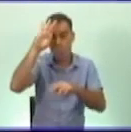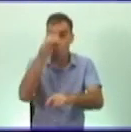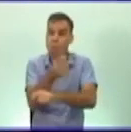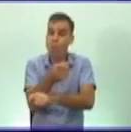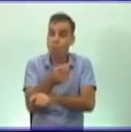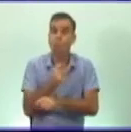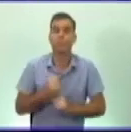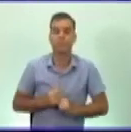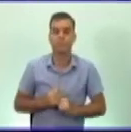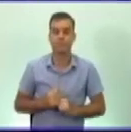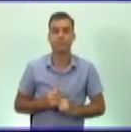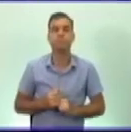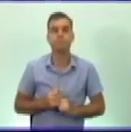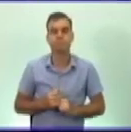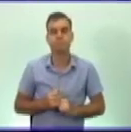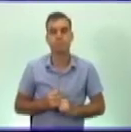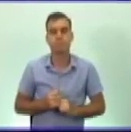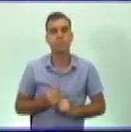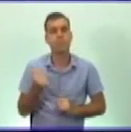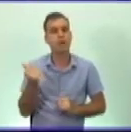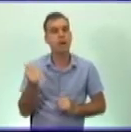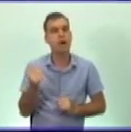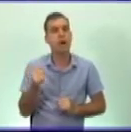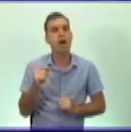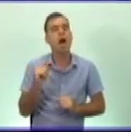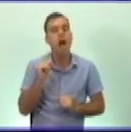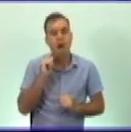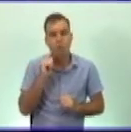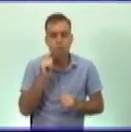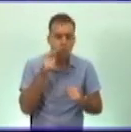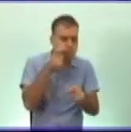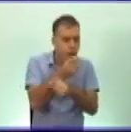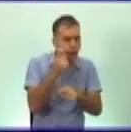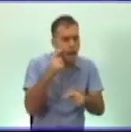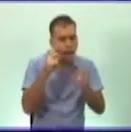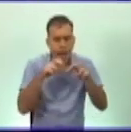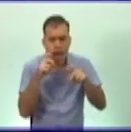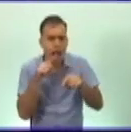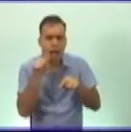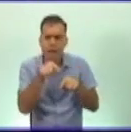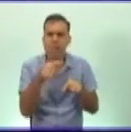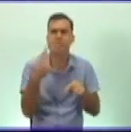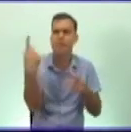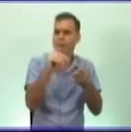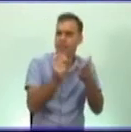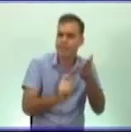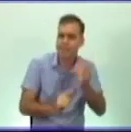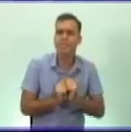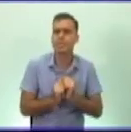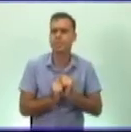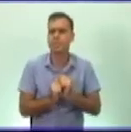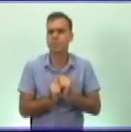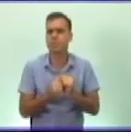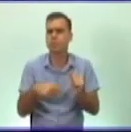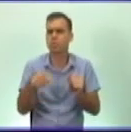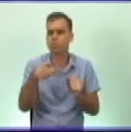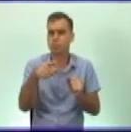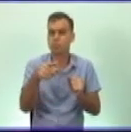accedido nunca, porque ahí van a encontrar temas, actividades de aprendizaje, es decir, ejercicios